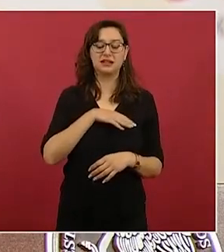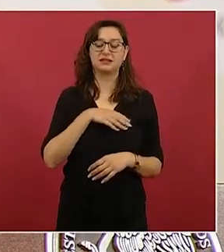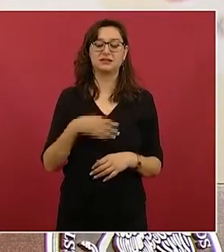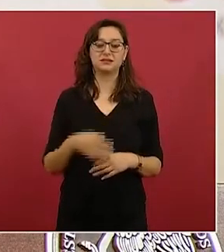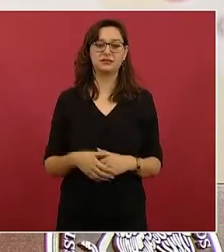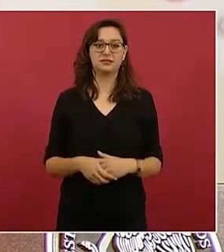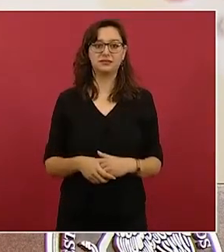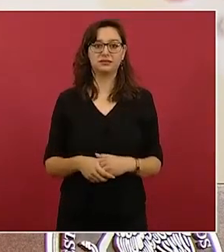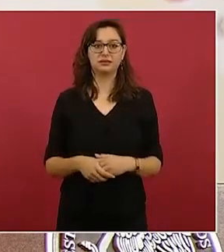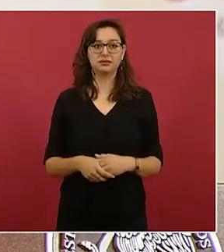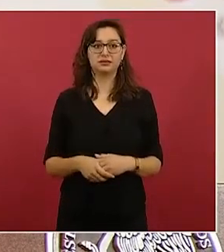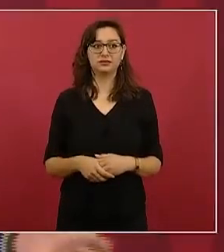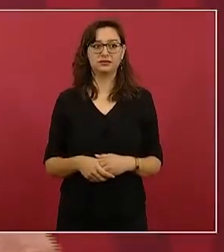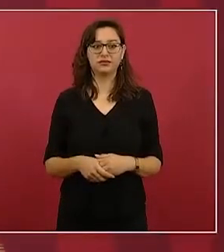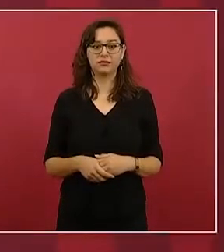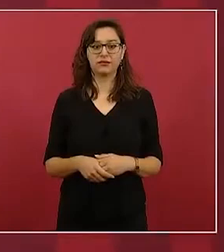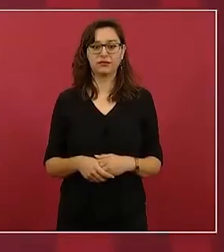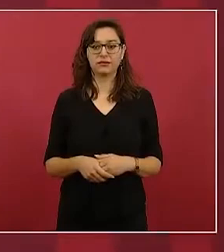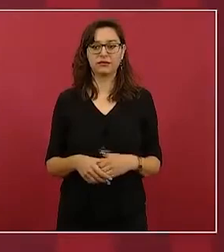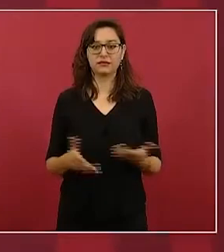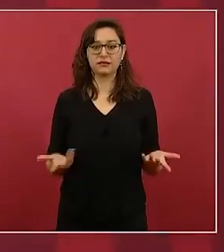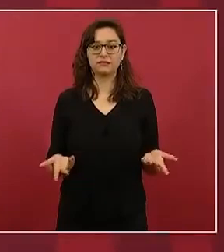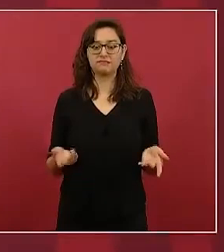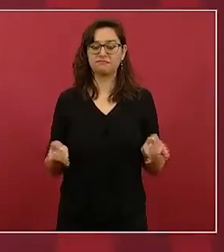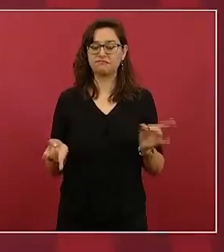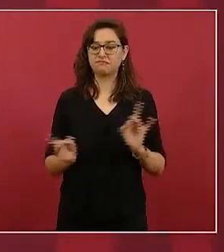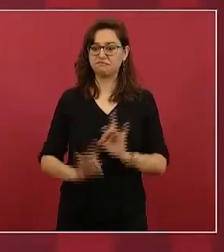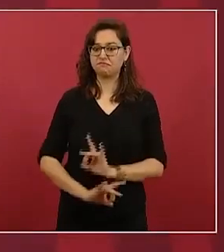Eso es una situación